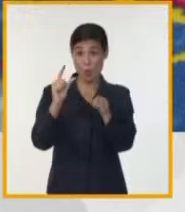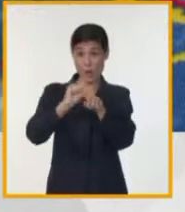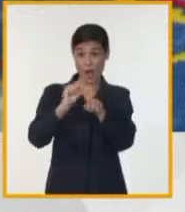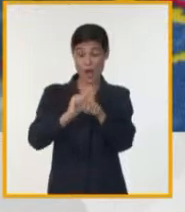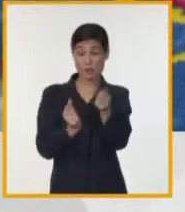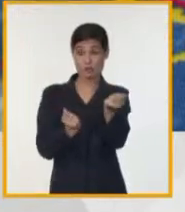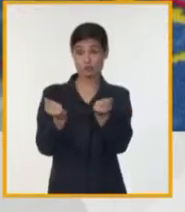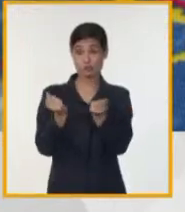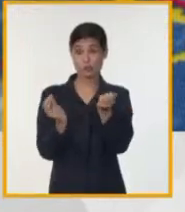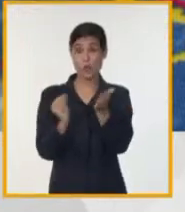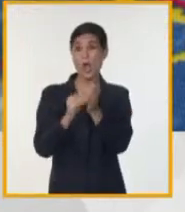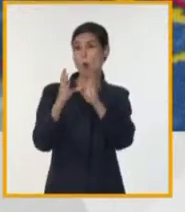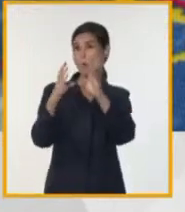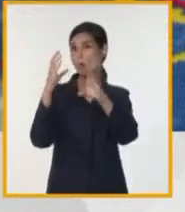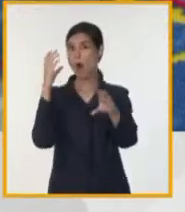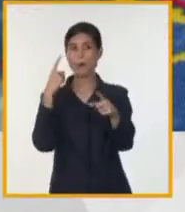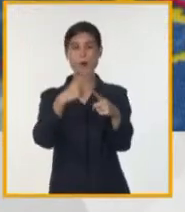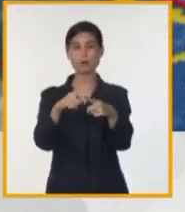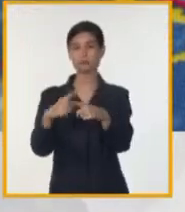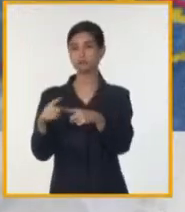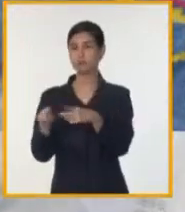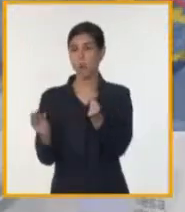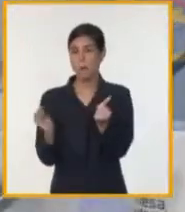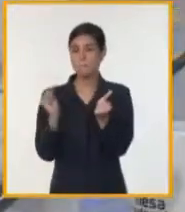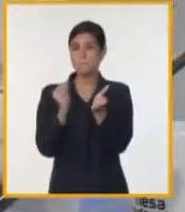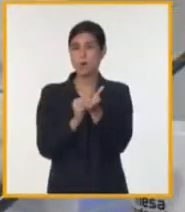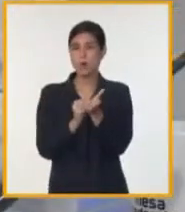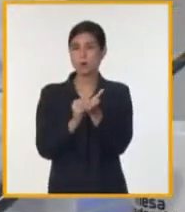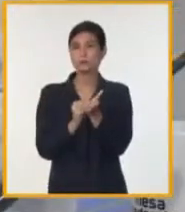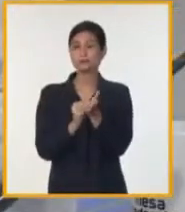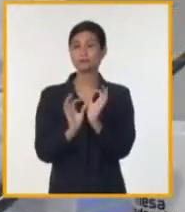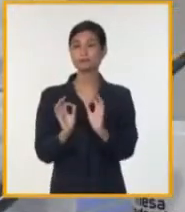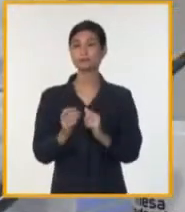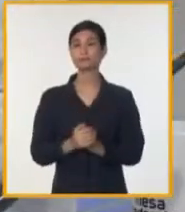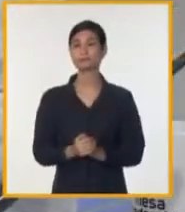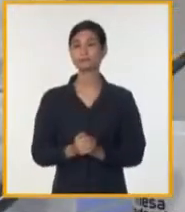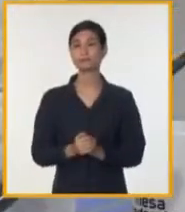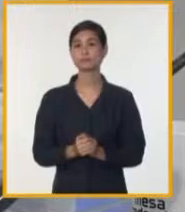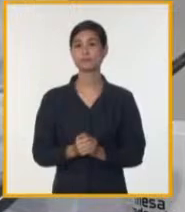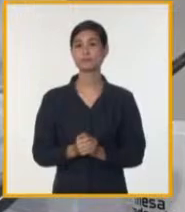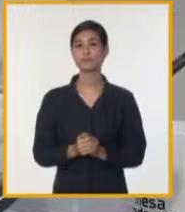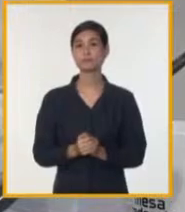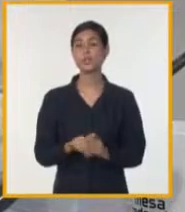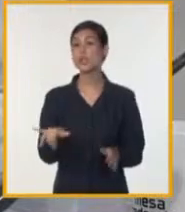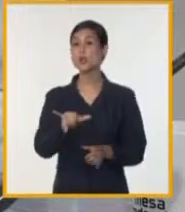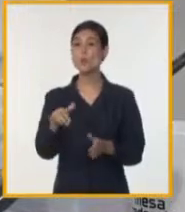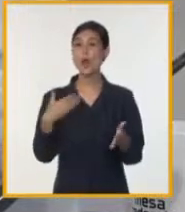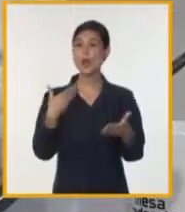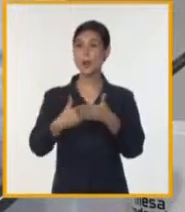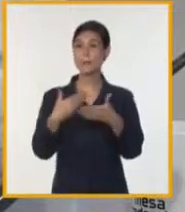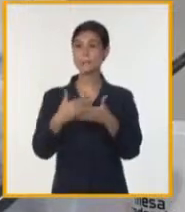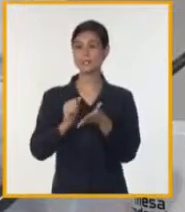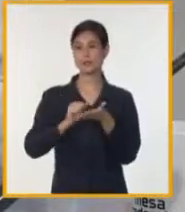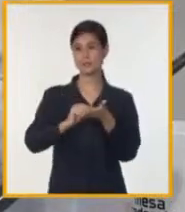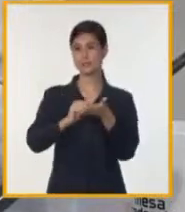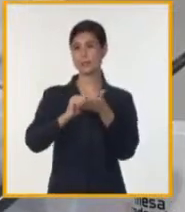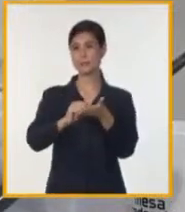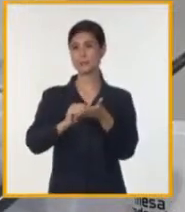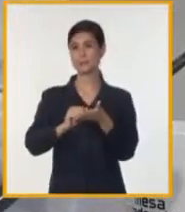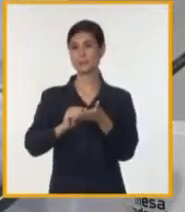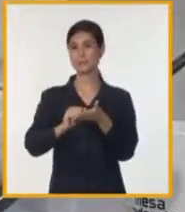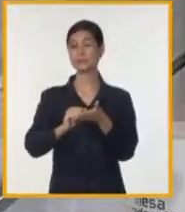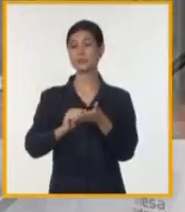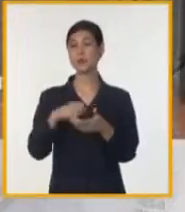otros organismos, es correcto. La empresa de servicios de información del transporte, Citran, es otra empresa chiquita,